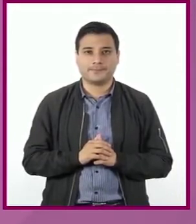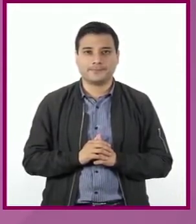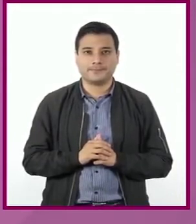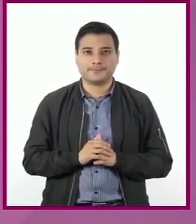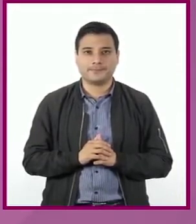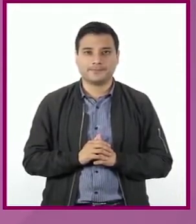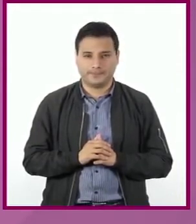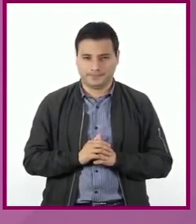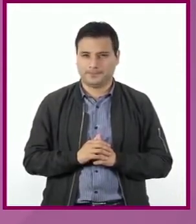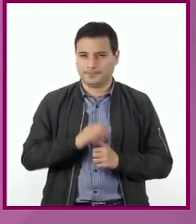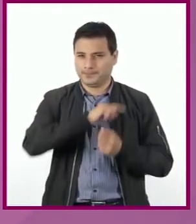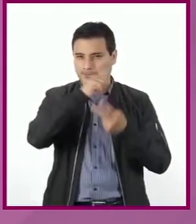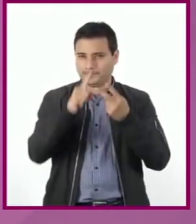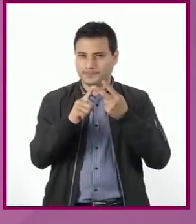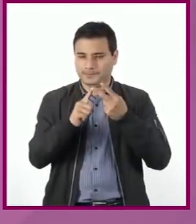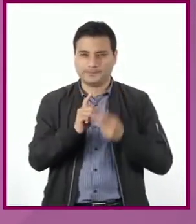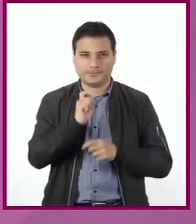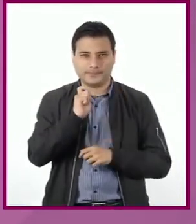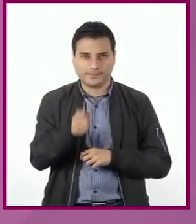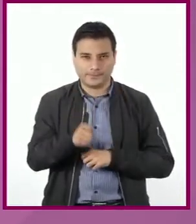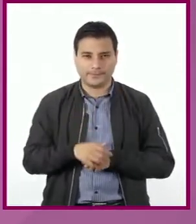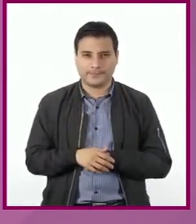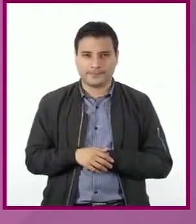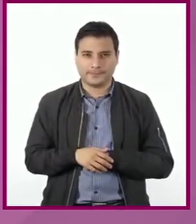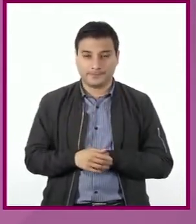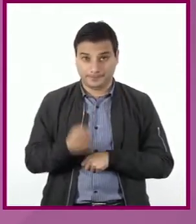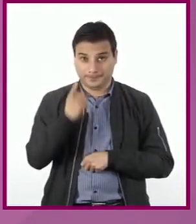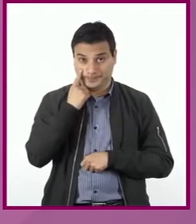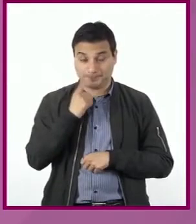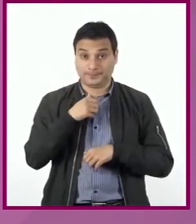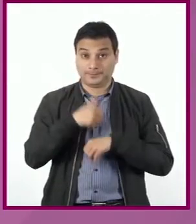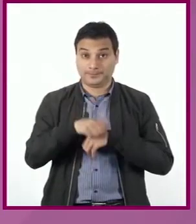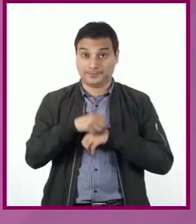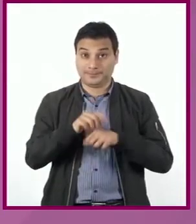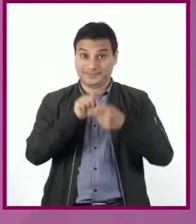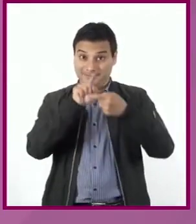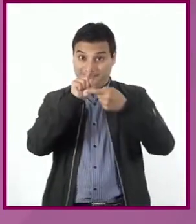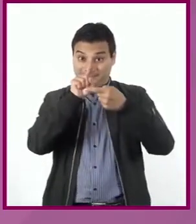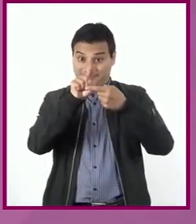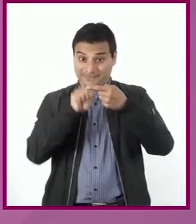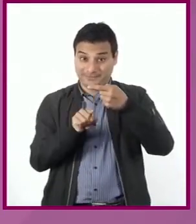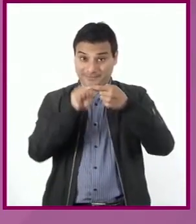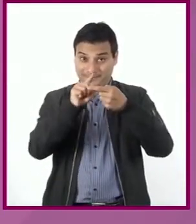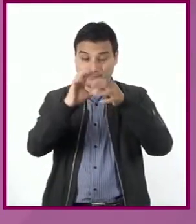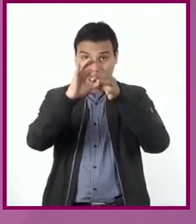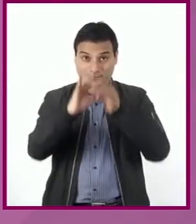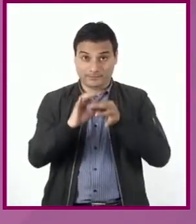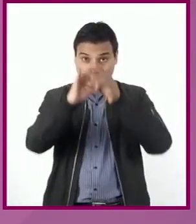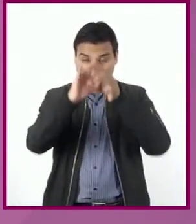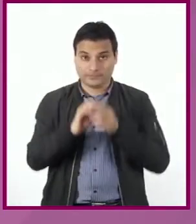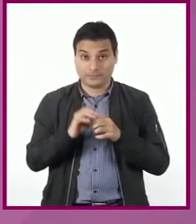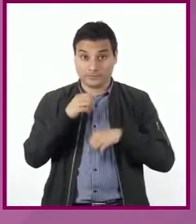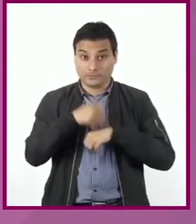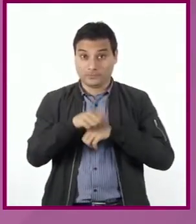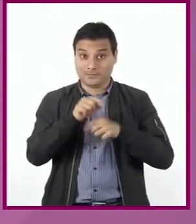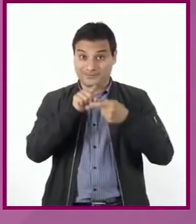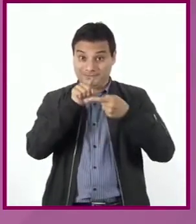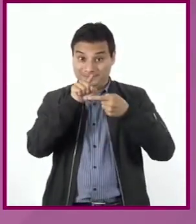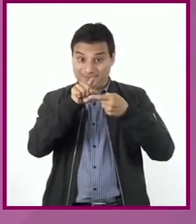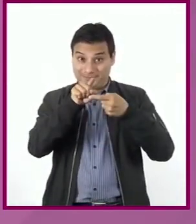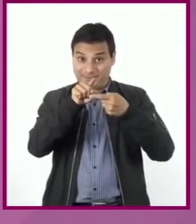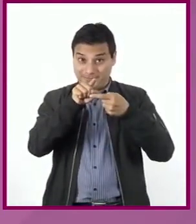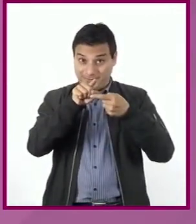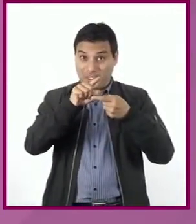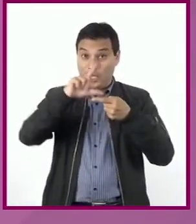La siguiente clasificación tiene que ver con la relación entre el numerador y el denominador. Si el numerador es menor que el